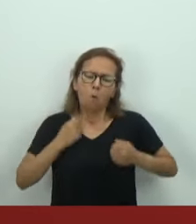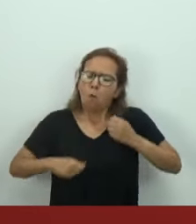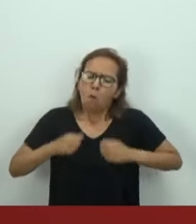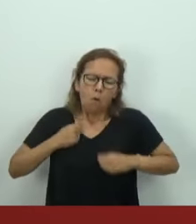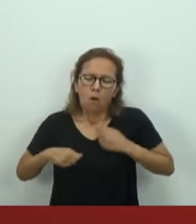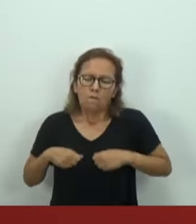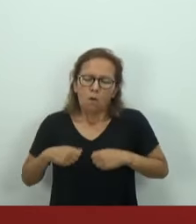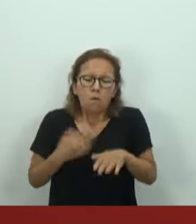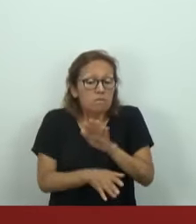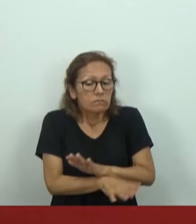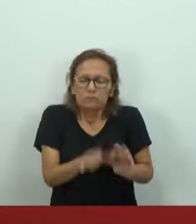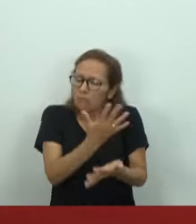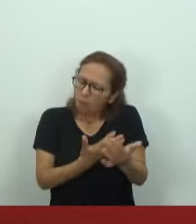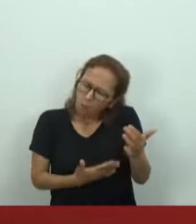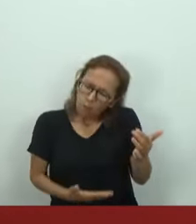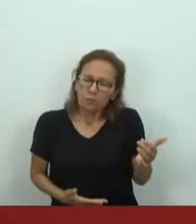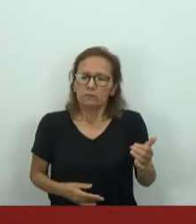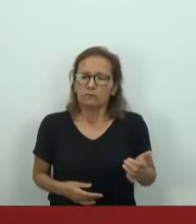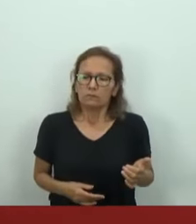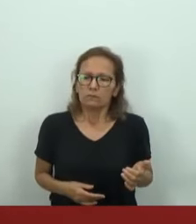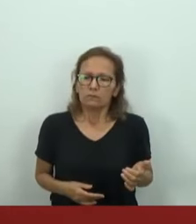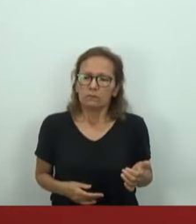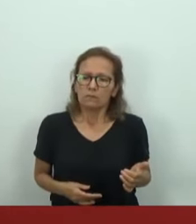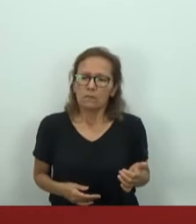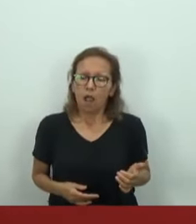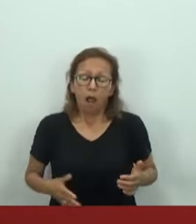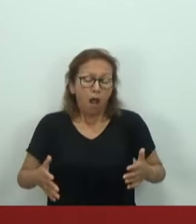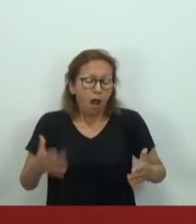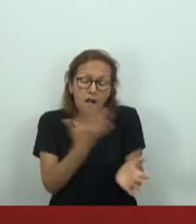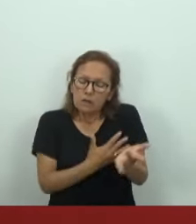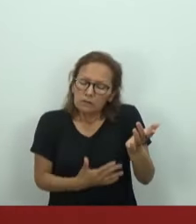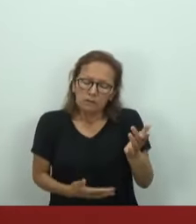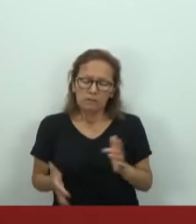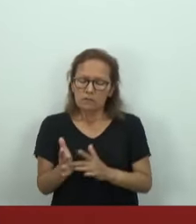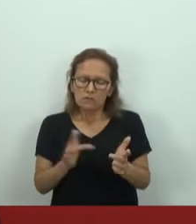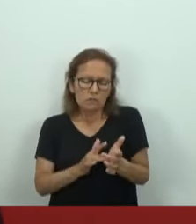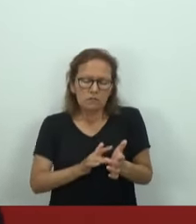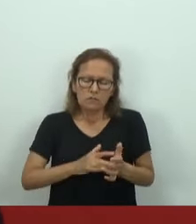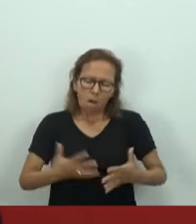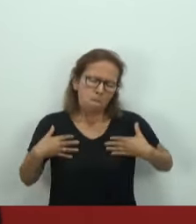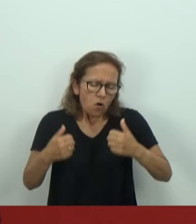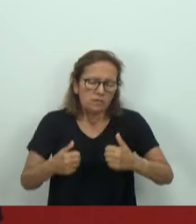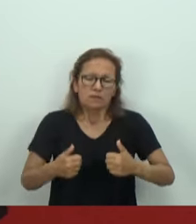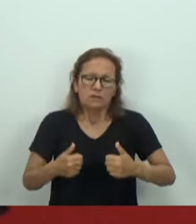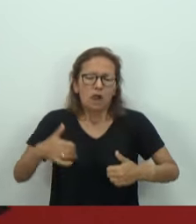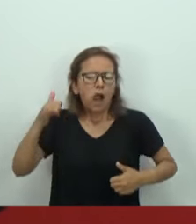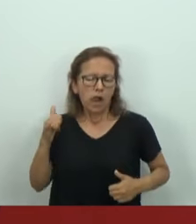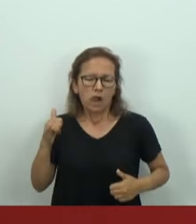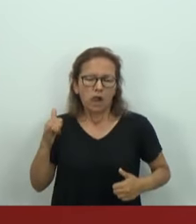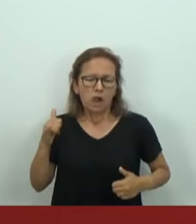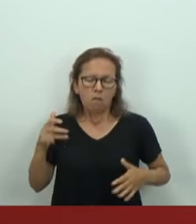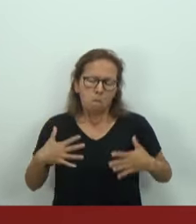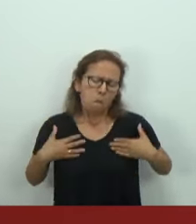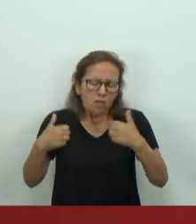La sangre de Jesucristo tiene un poder tremendo. Hay poder en la sangre de Jesucristo. Hay poder. There's power in the blood